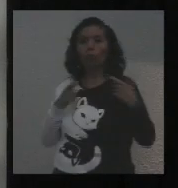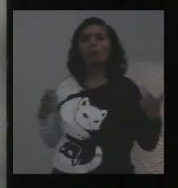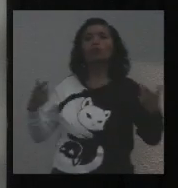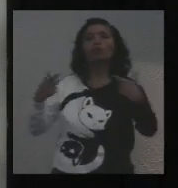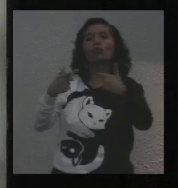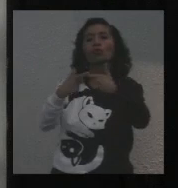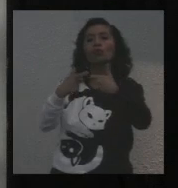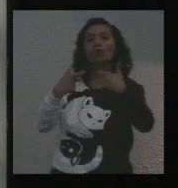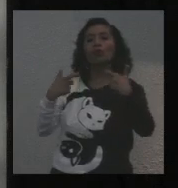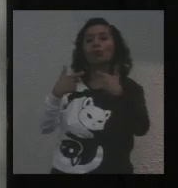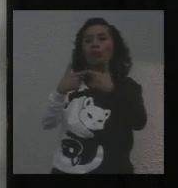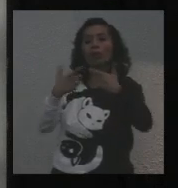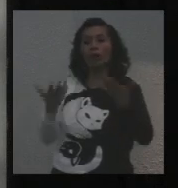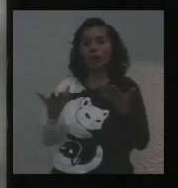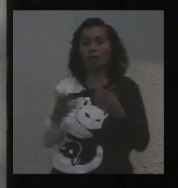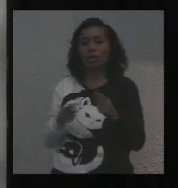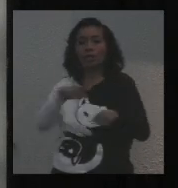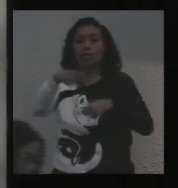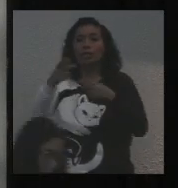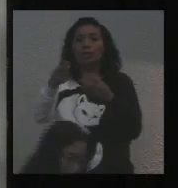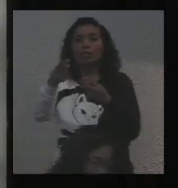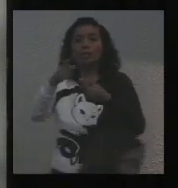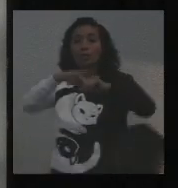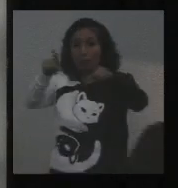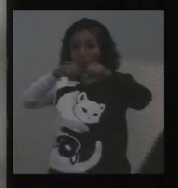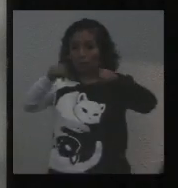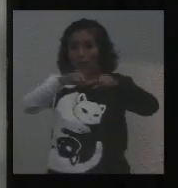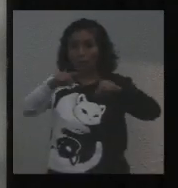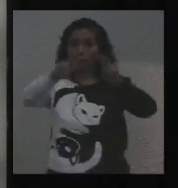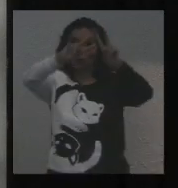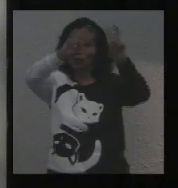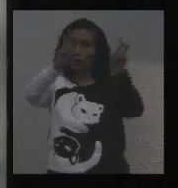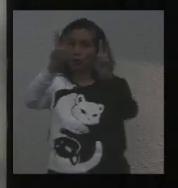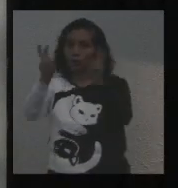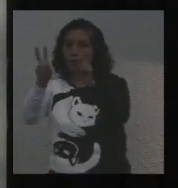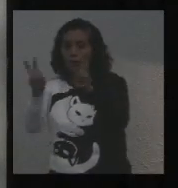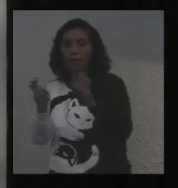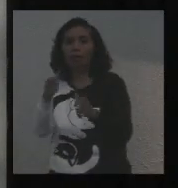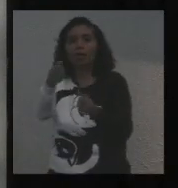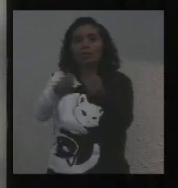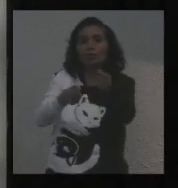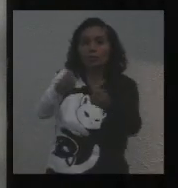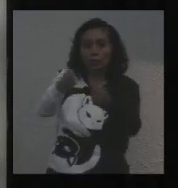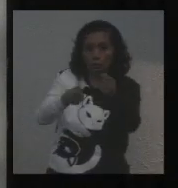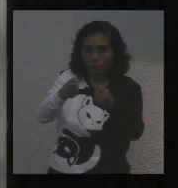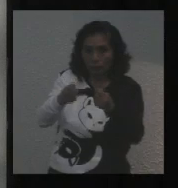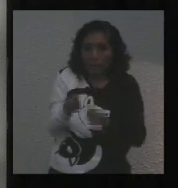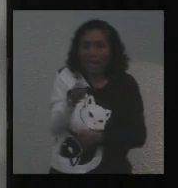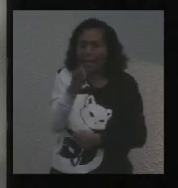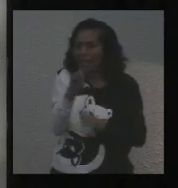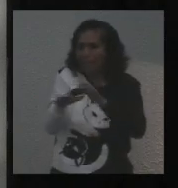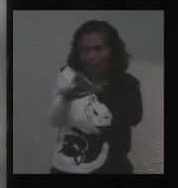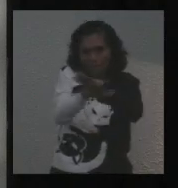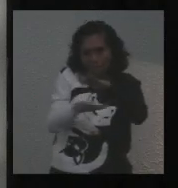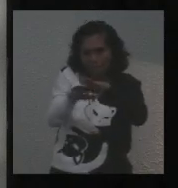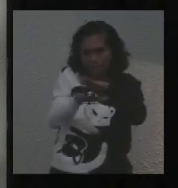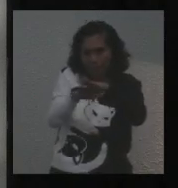través del ejercicio de las atribuciones otorgadas por esta Constitución a cada uno de ellos es fundamento del